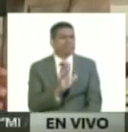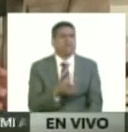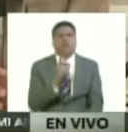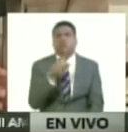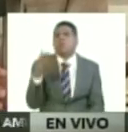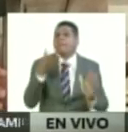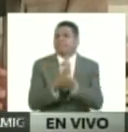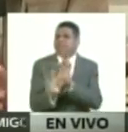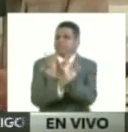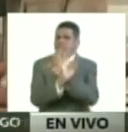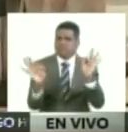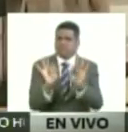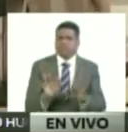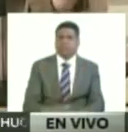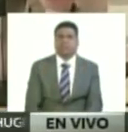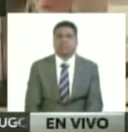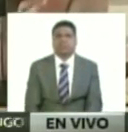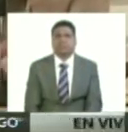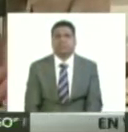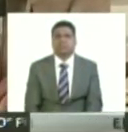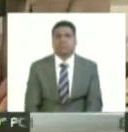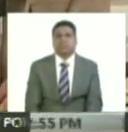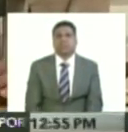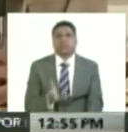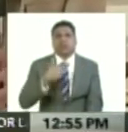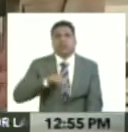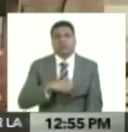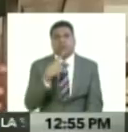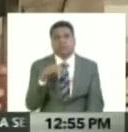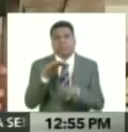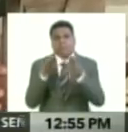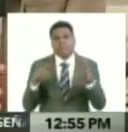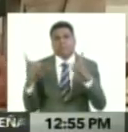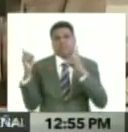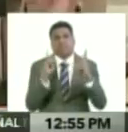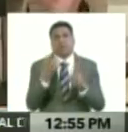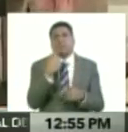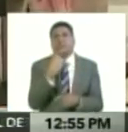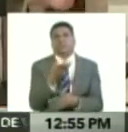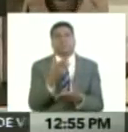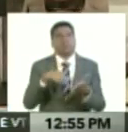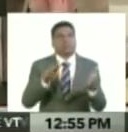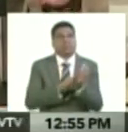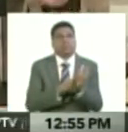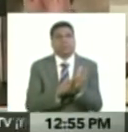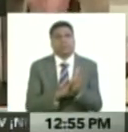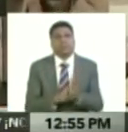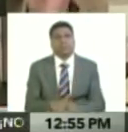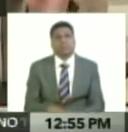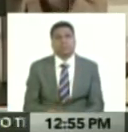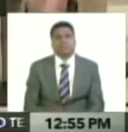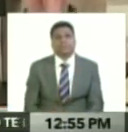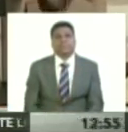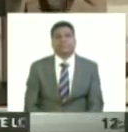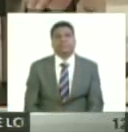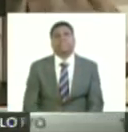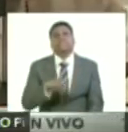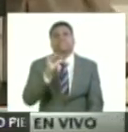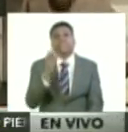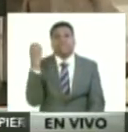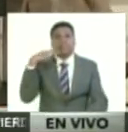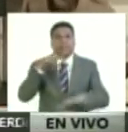va a ocurrir. Y lo que dijimos en la mesa de diálogo lo ratificamos aquí. Si la Asamblea Nacional quiere